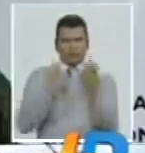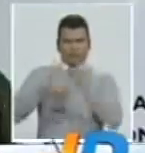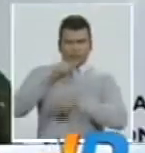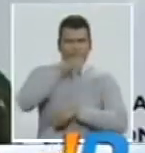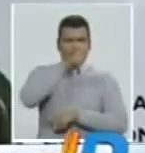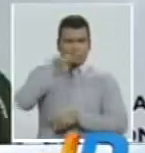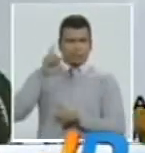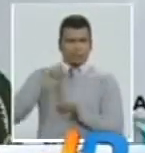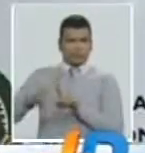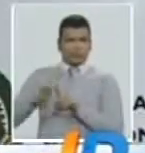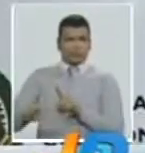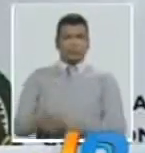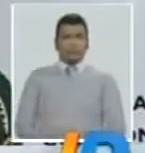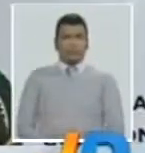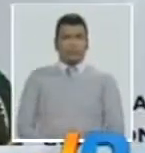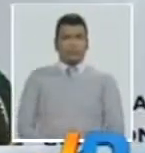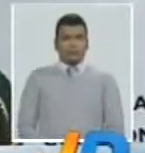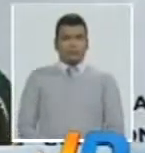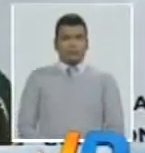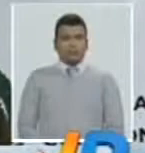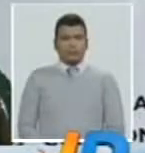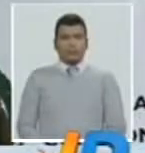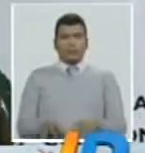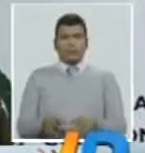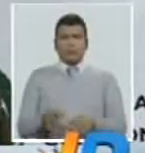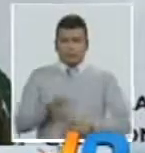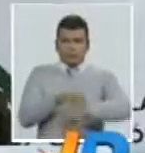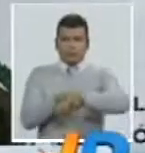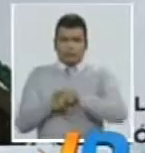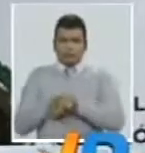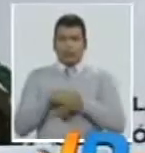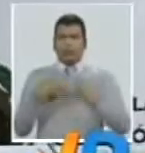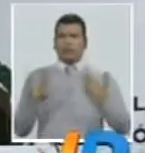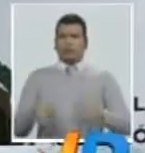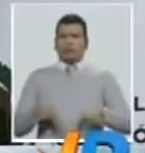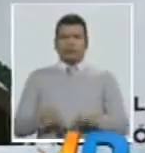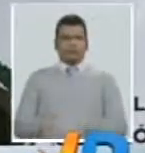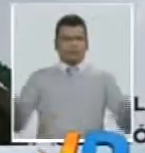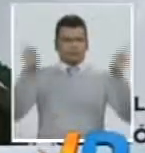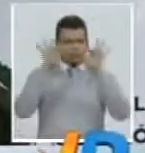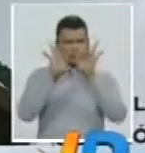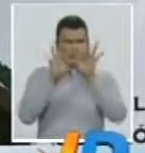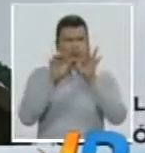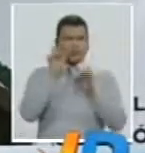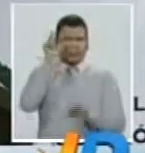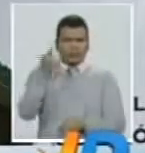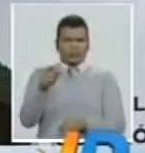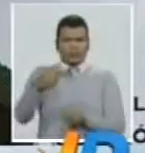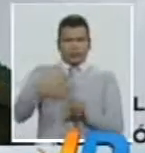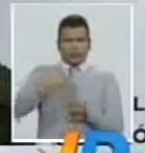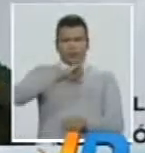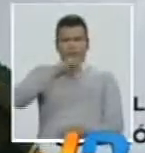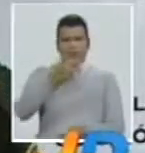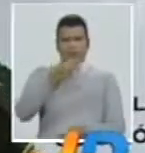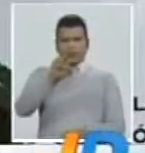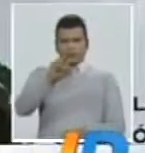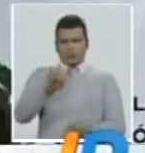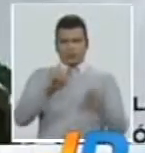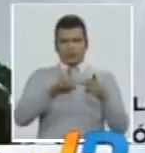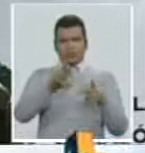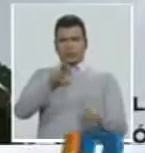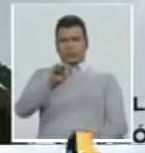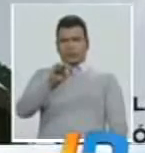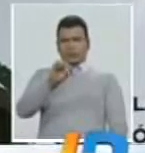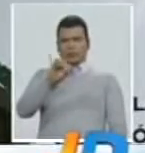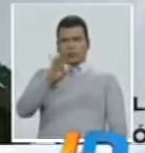estupefacientes. Importante la captura de sus cabecillas, entre esos John y Robinson, y las